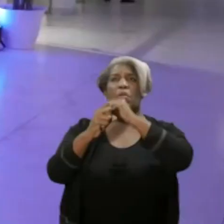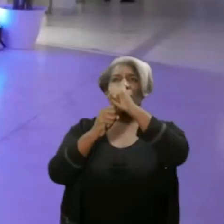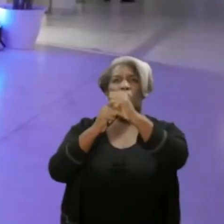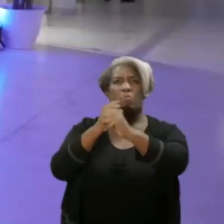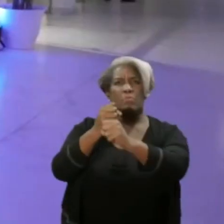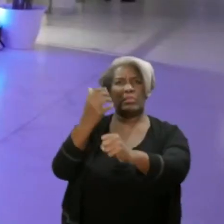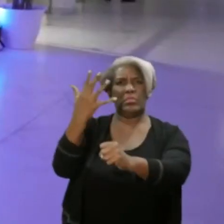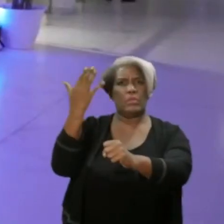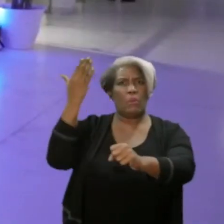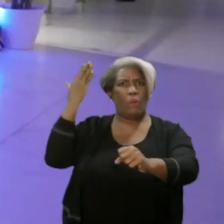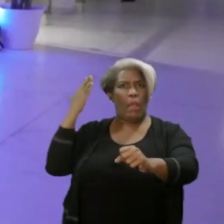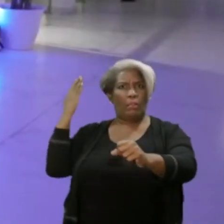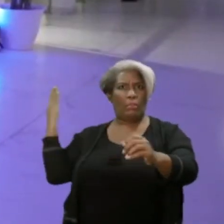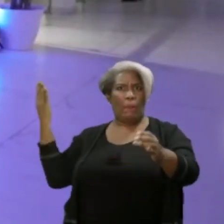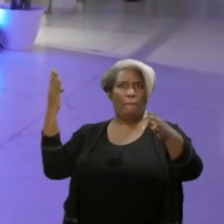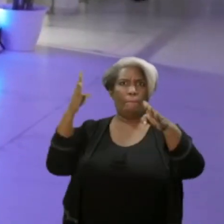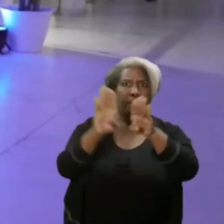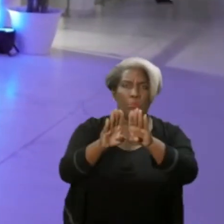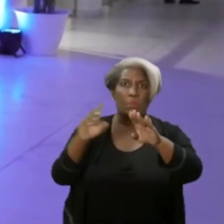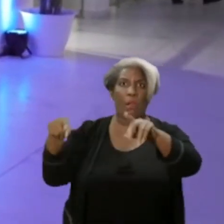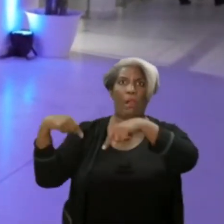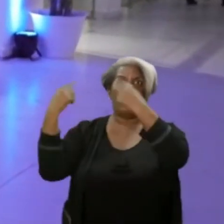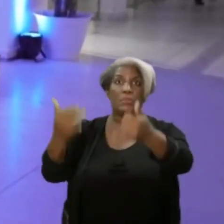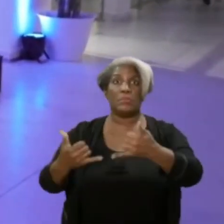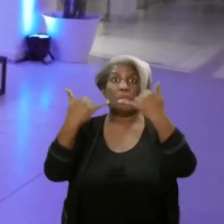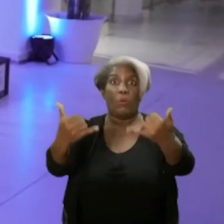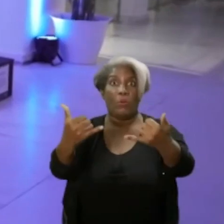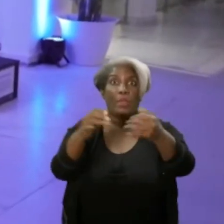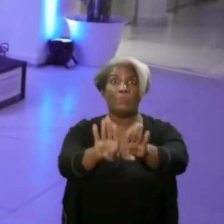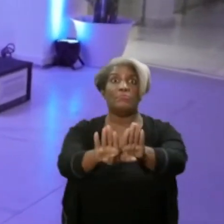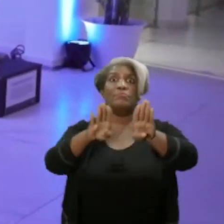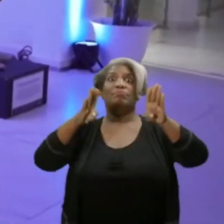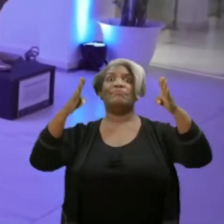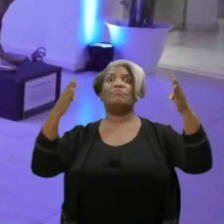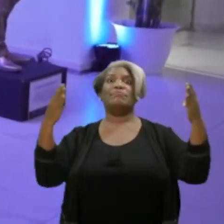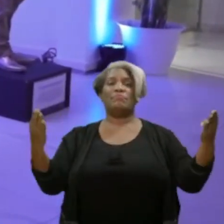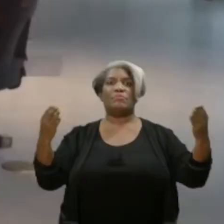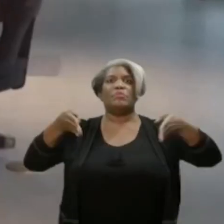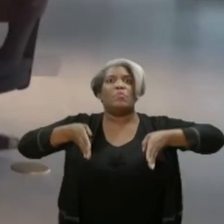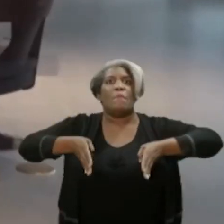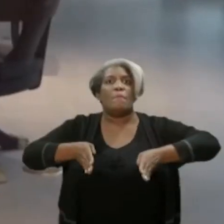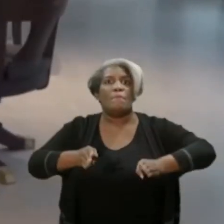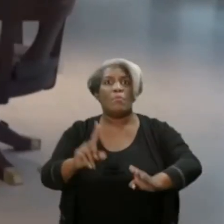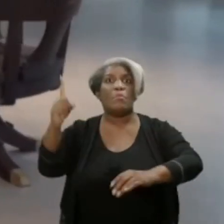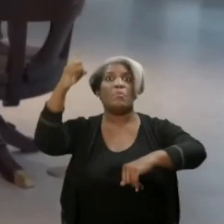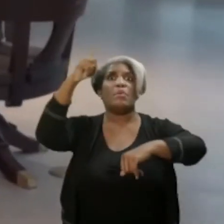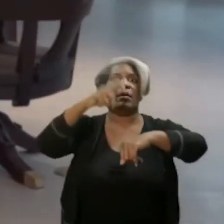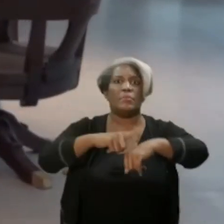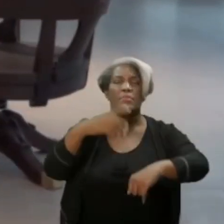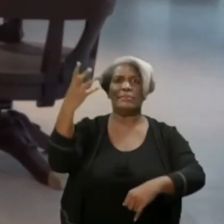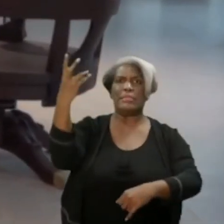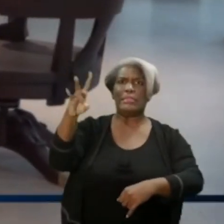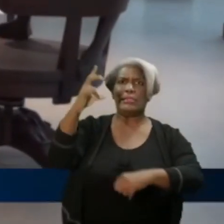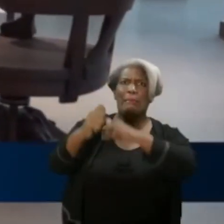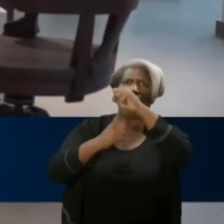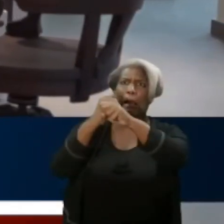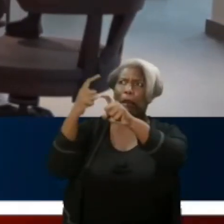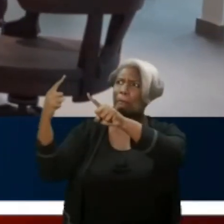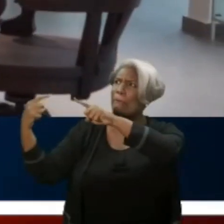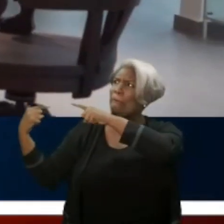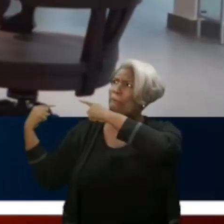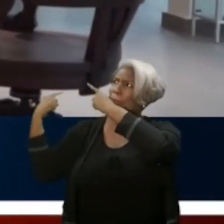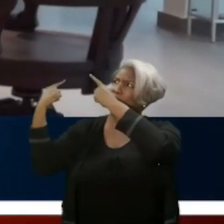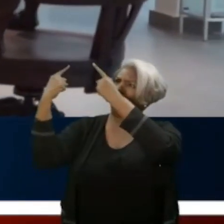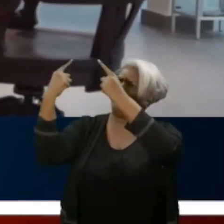20 millones de pesos. Estas inversiones han permitido que por primera vez en 17 años, todos